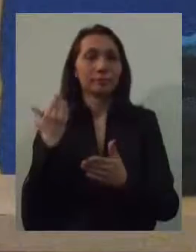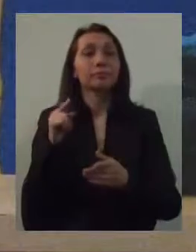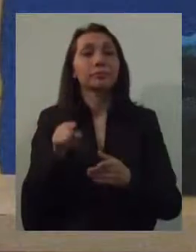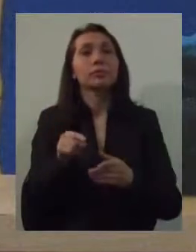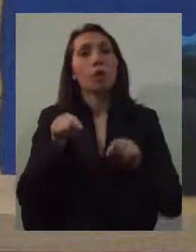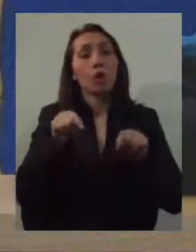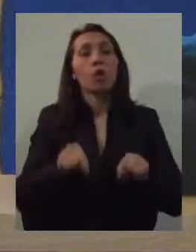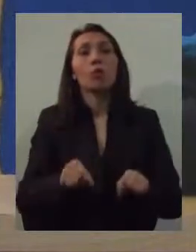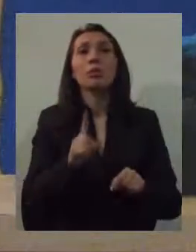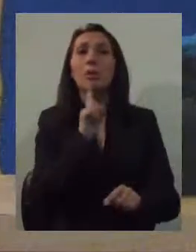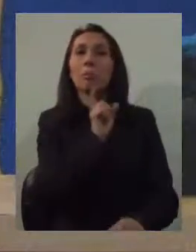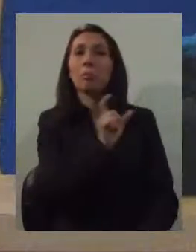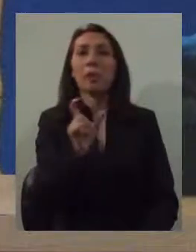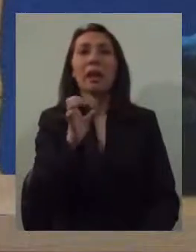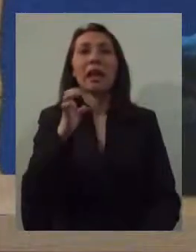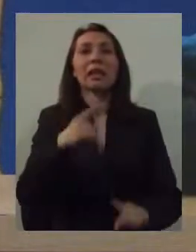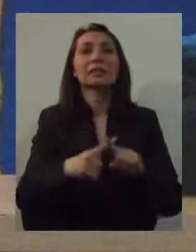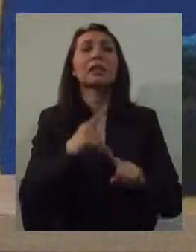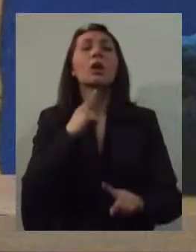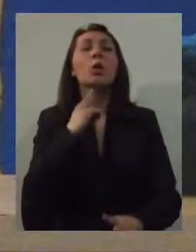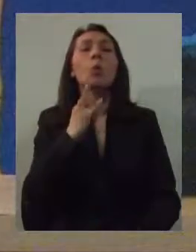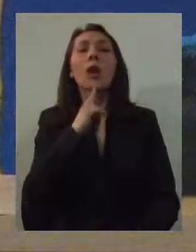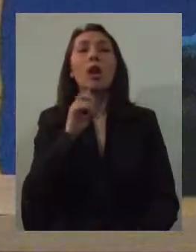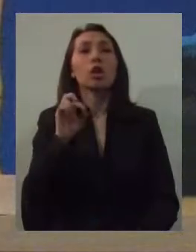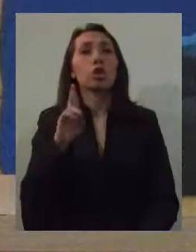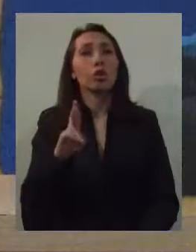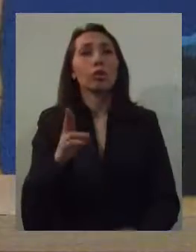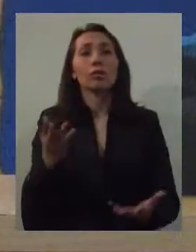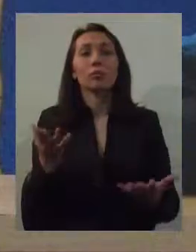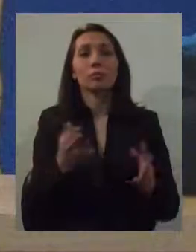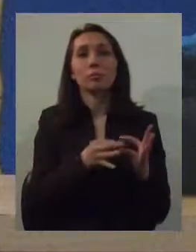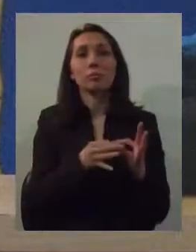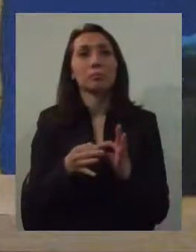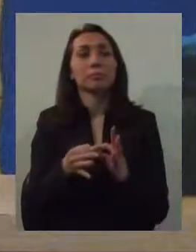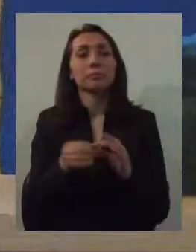ya la palabra exequatur en las fuentes,